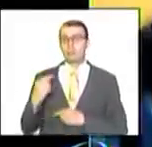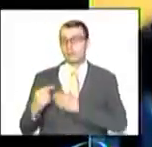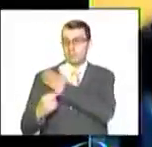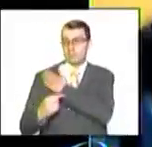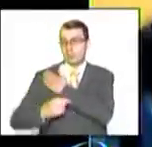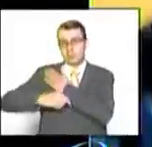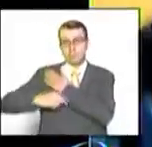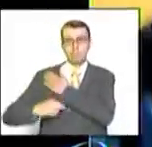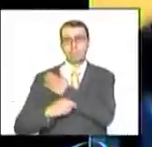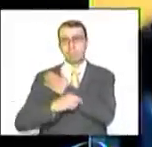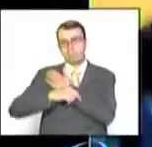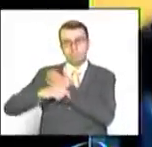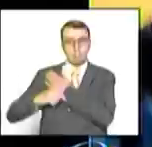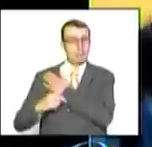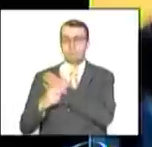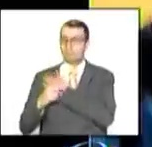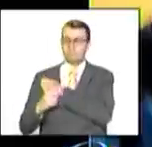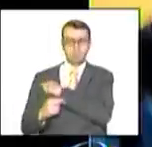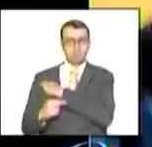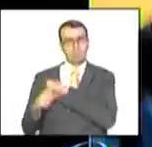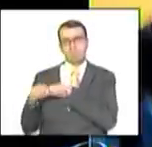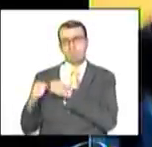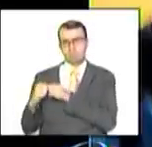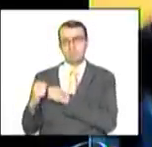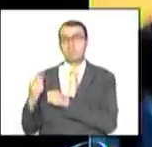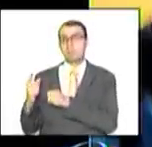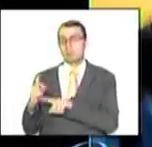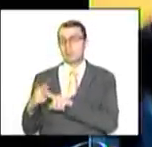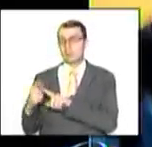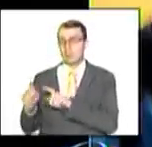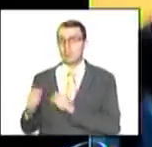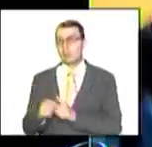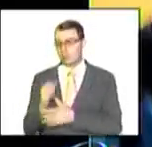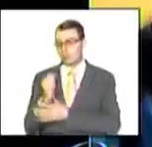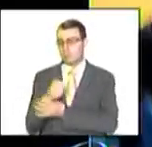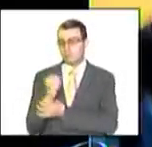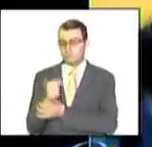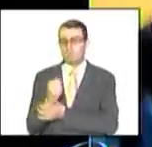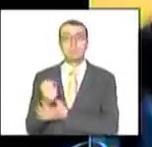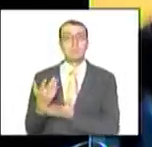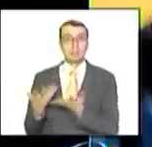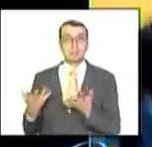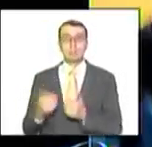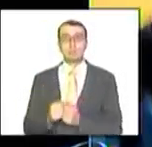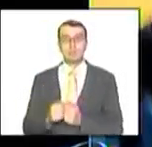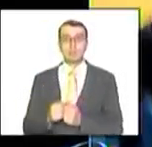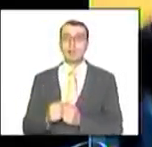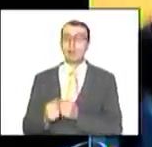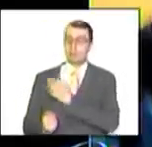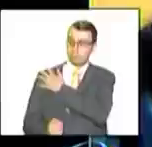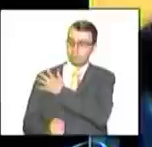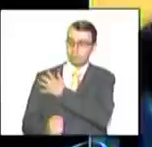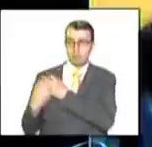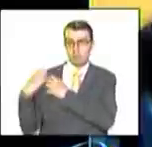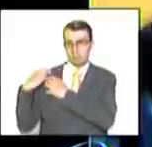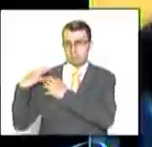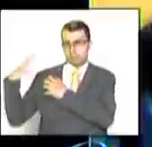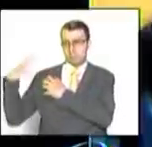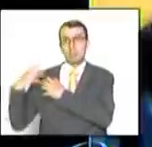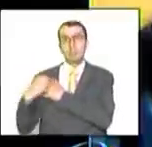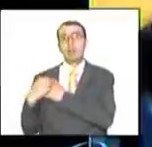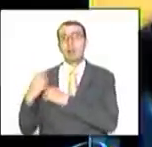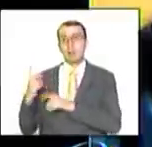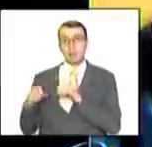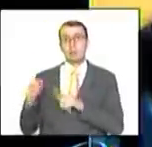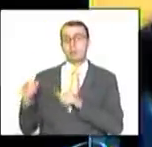con problemas de hombro que son tan frecuentes, artrosis de hombro. Aún se está haciendo ya trasplante de